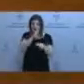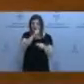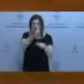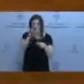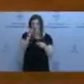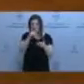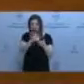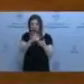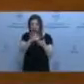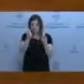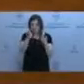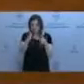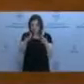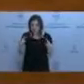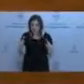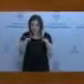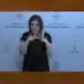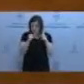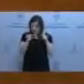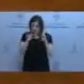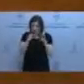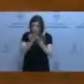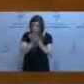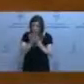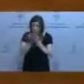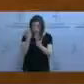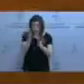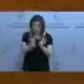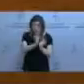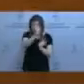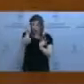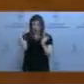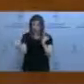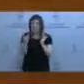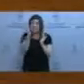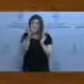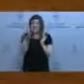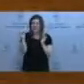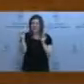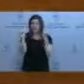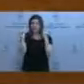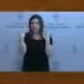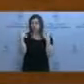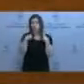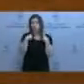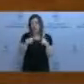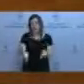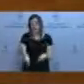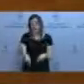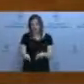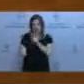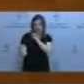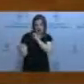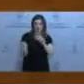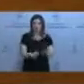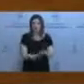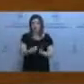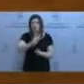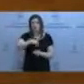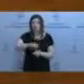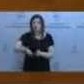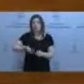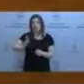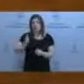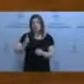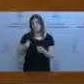y en Asturias, durante este curso escolar, hemos perdido más de 300 alumnos. Hablaba usted de si nos importaba a nosotros la convivencia